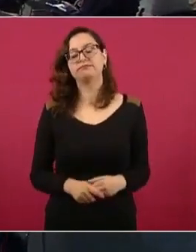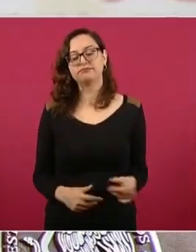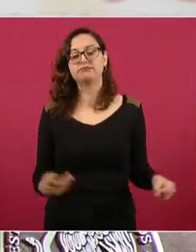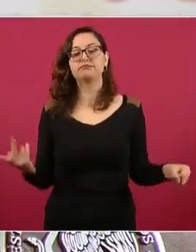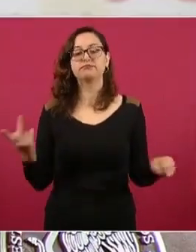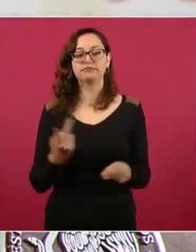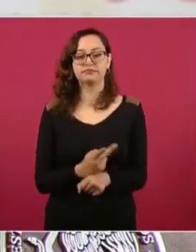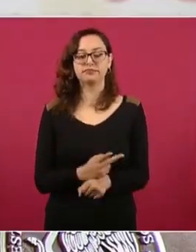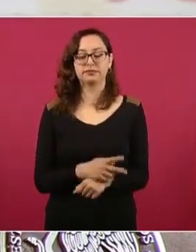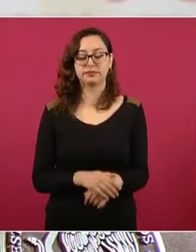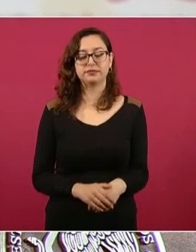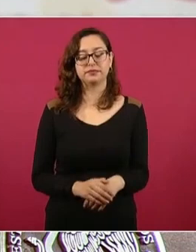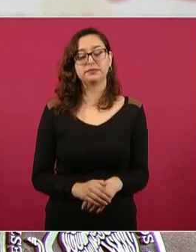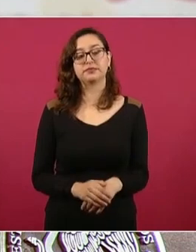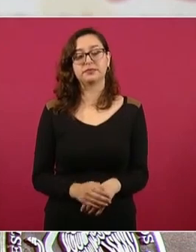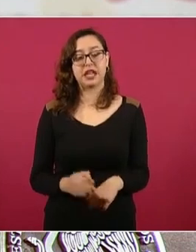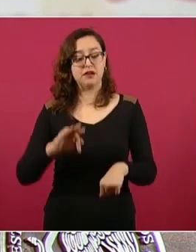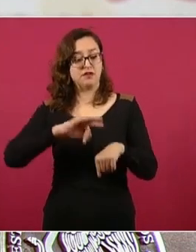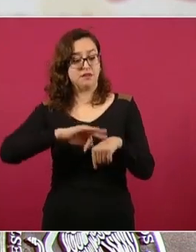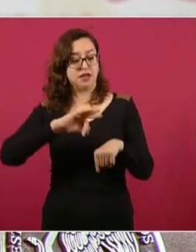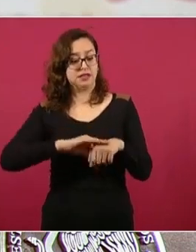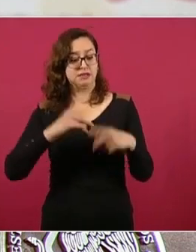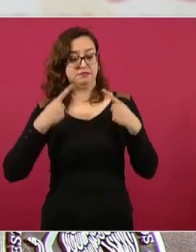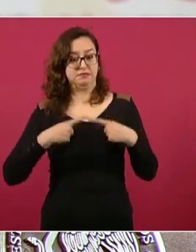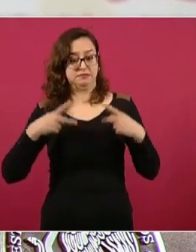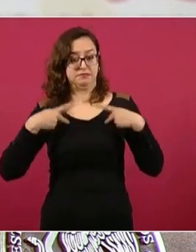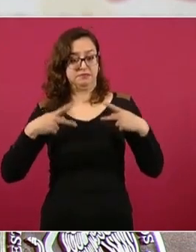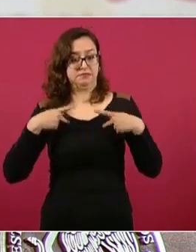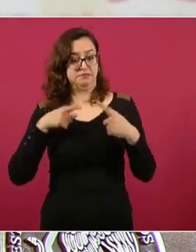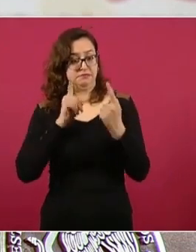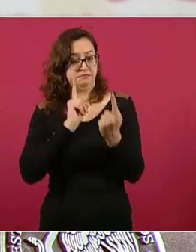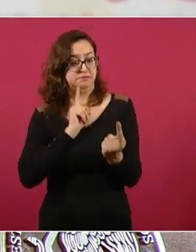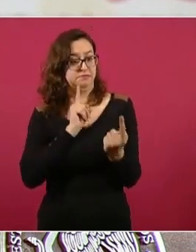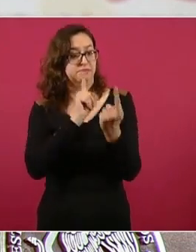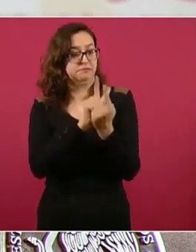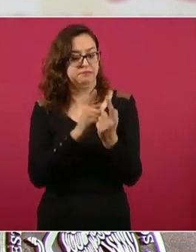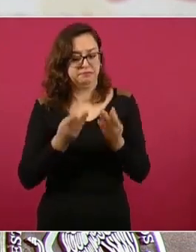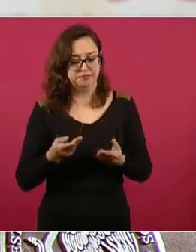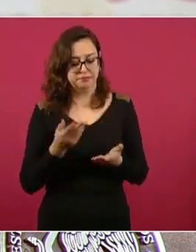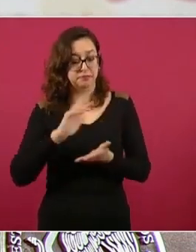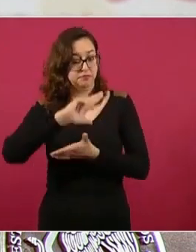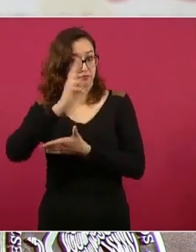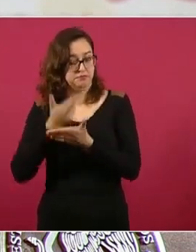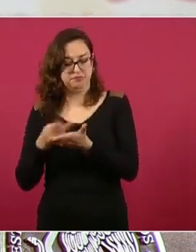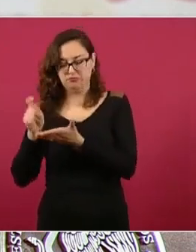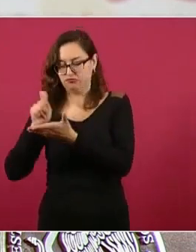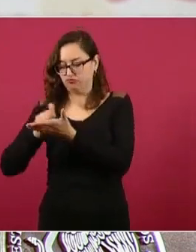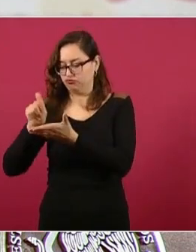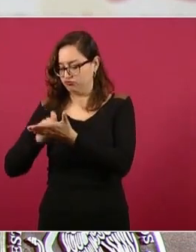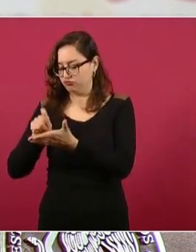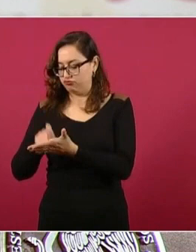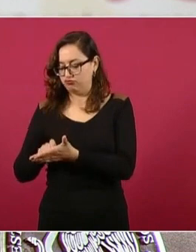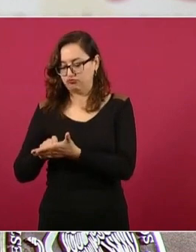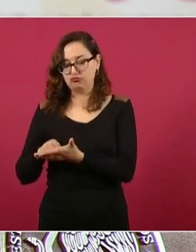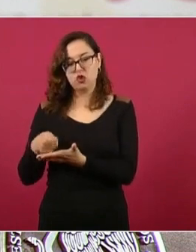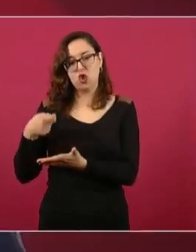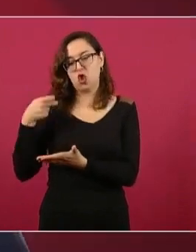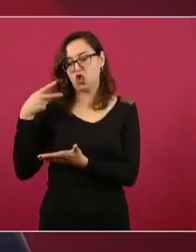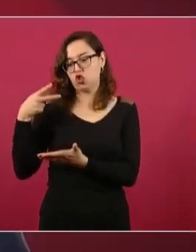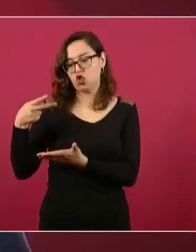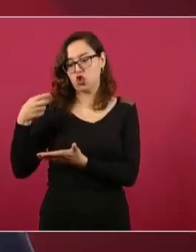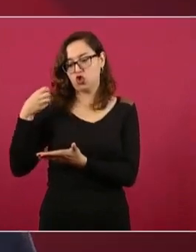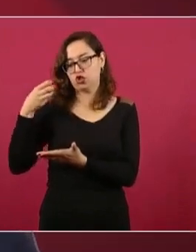cumple completa en una farmacia, y aquí la parte de que sea completa es importante porque una receta que tiene 2 o